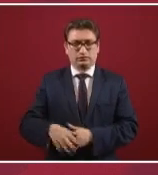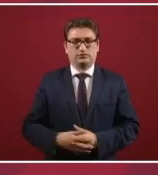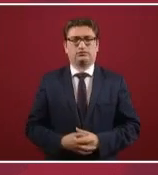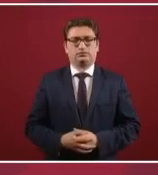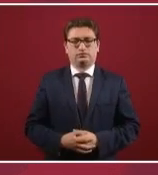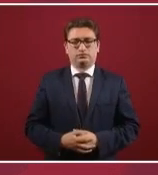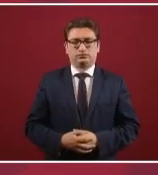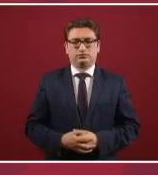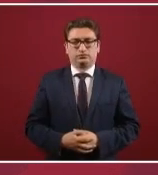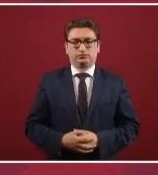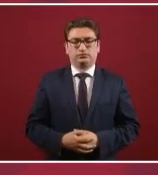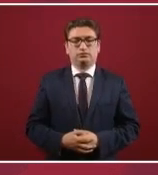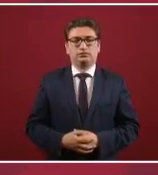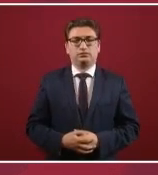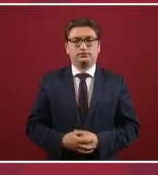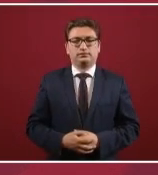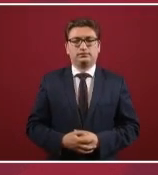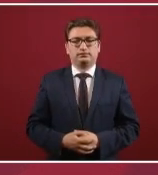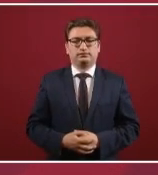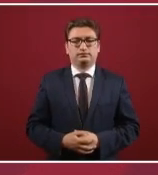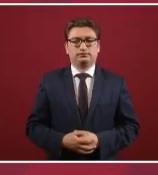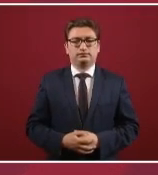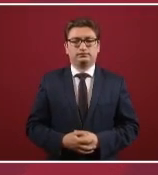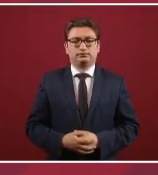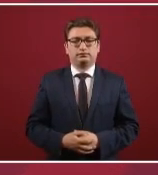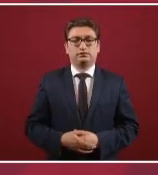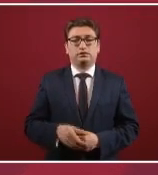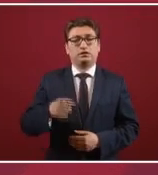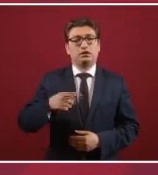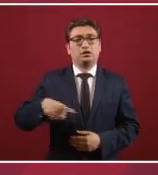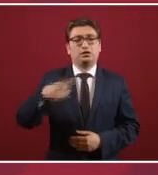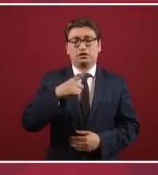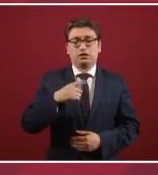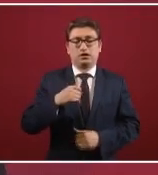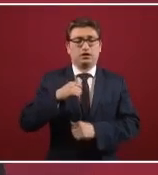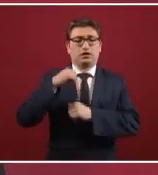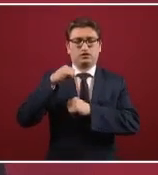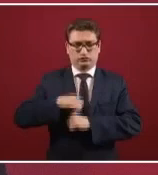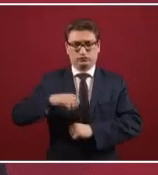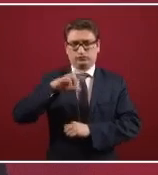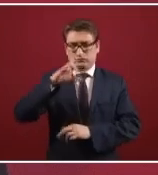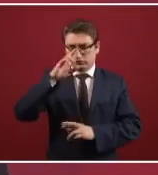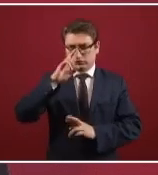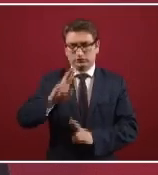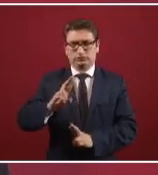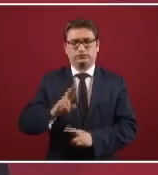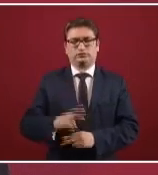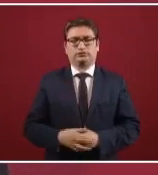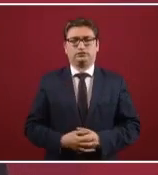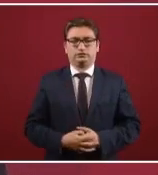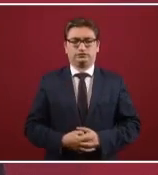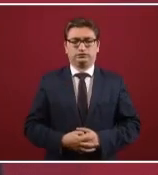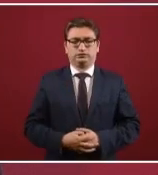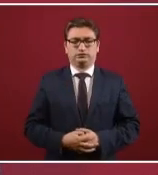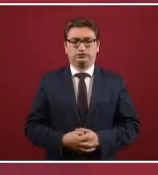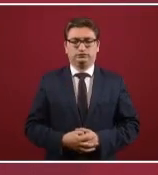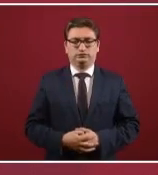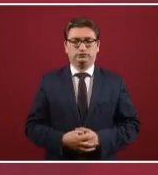y que se respete a la autoridad qué